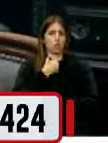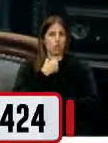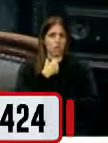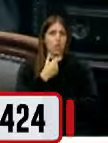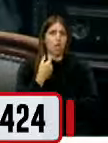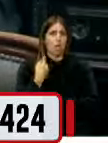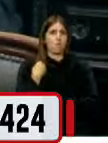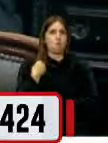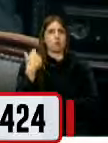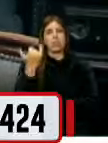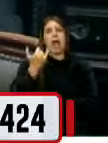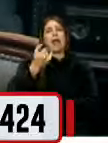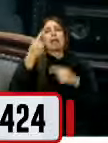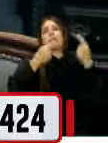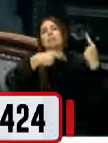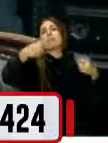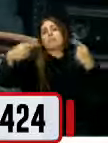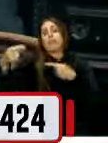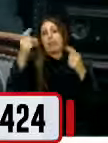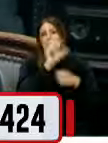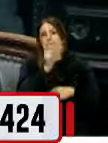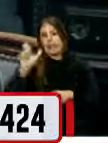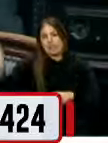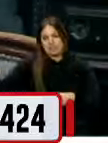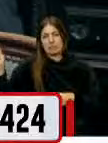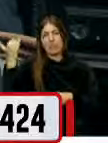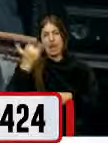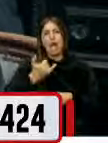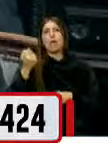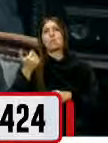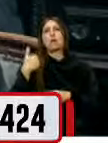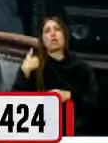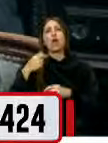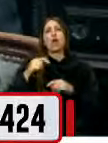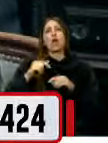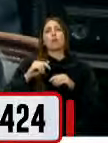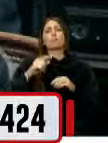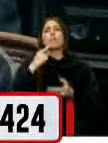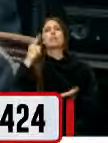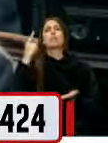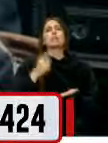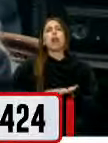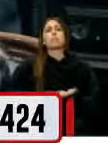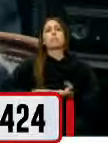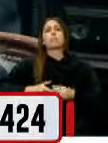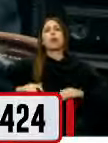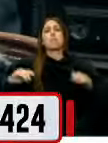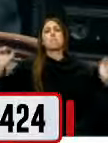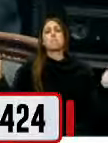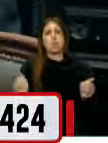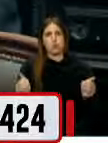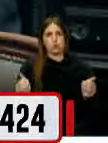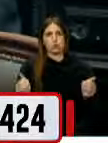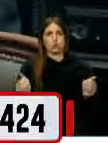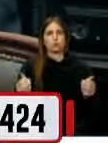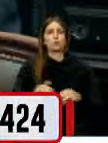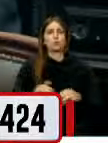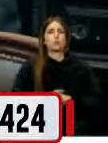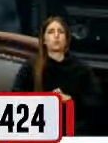psiquiátricos, que hace payasada, que es una vergüenza nacional, y tenemos un Congreso que no termina de resolver los problemas de la gente, o por lo menos